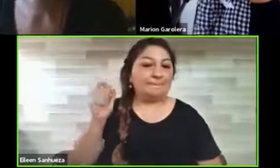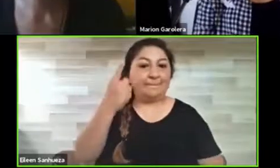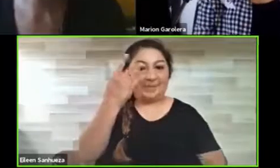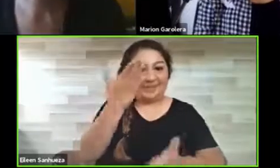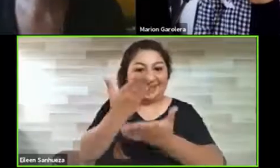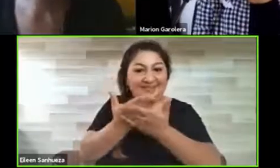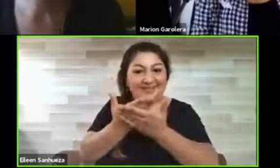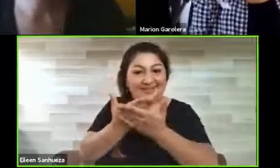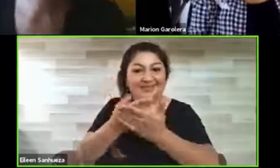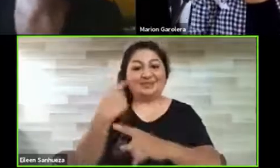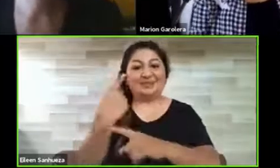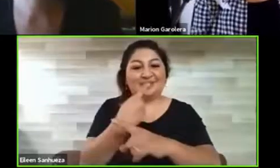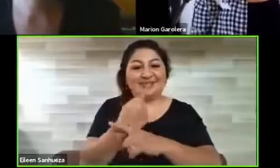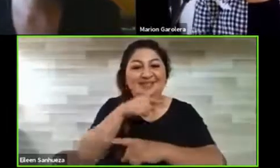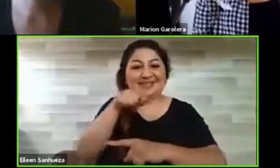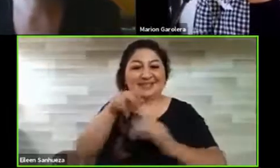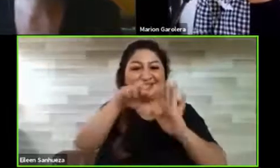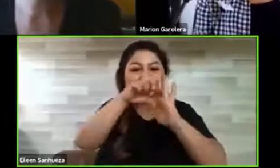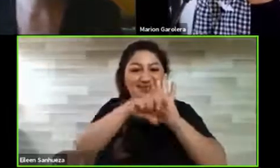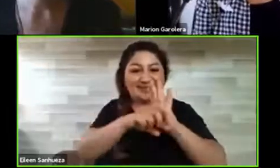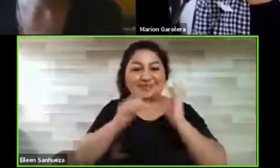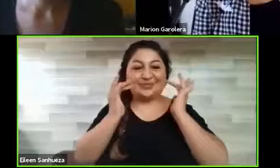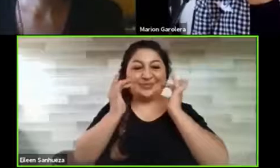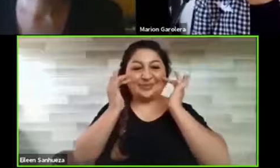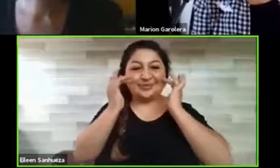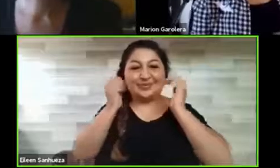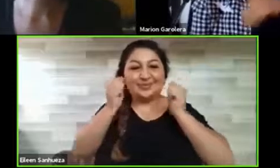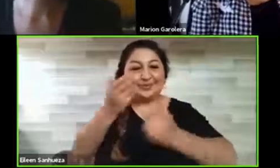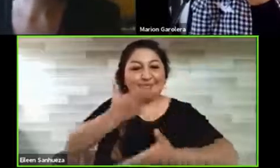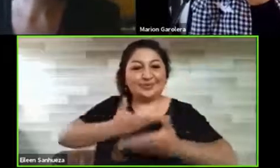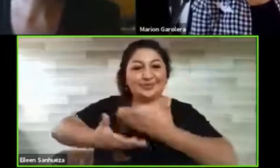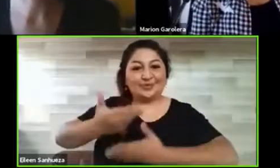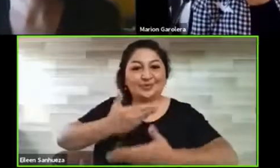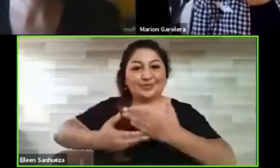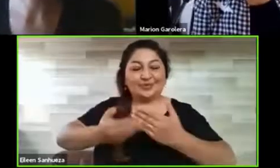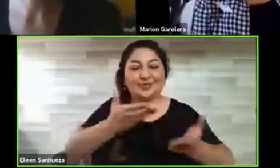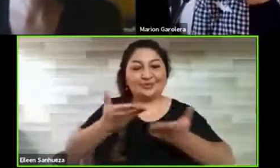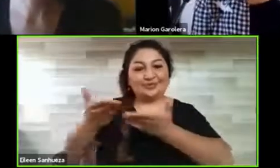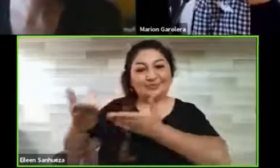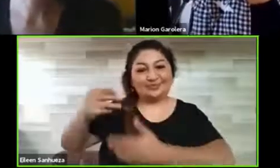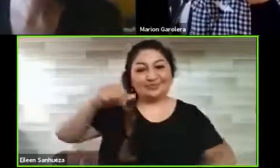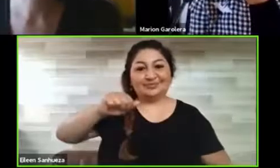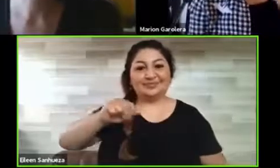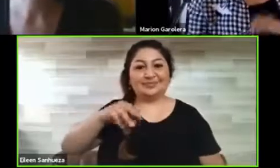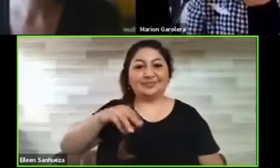que estamos muy contentos de poder compartirlo. Os dejo con Marion.